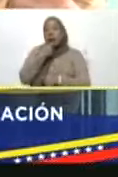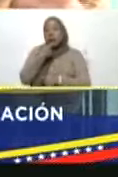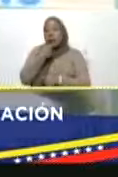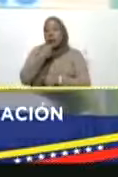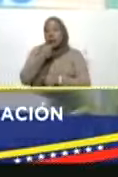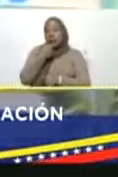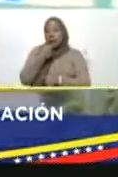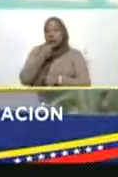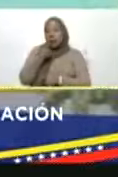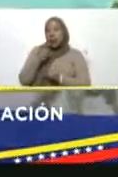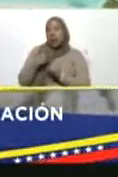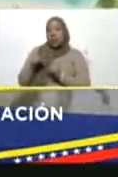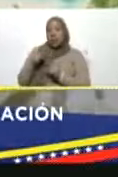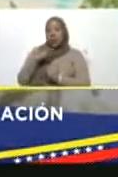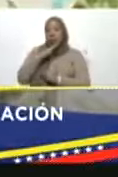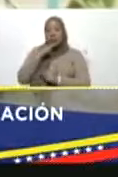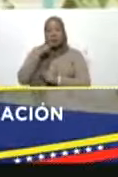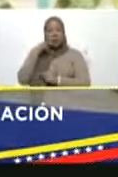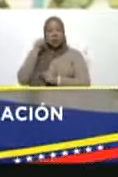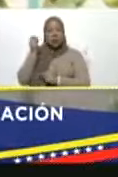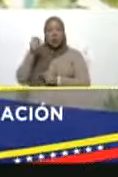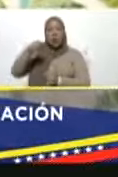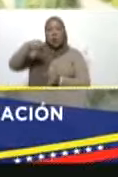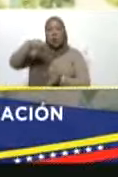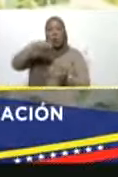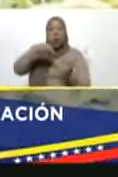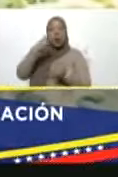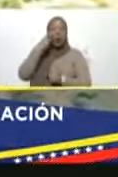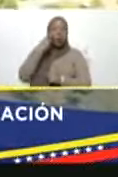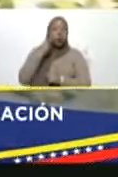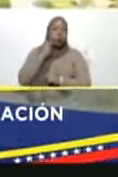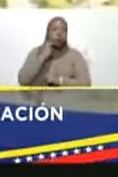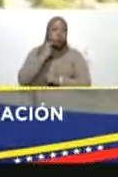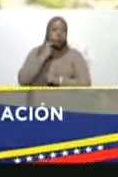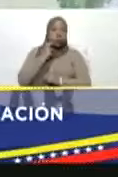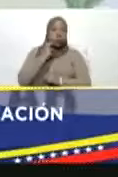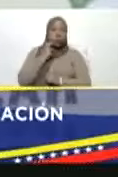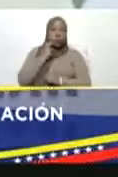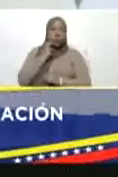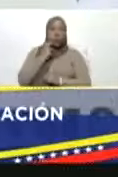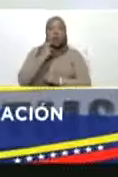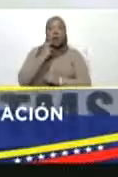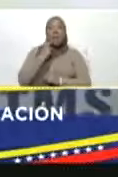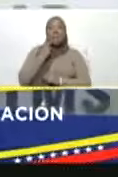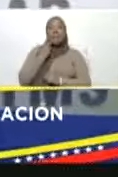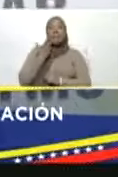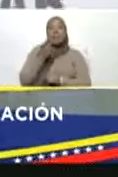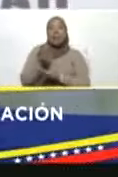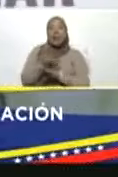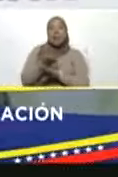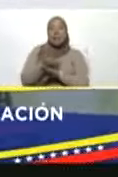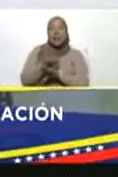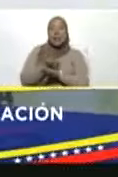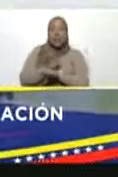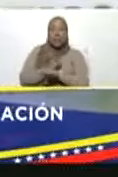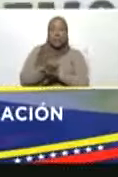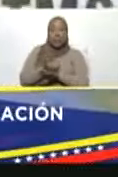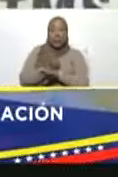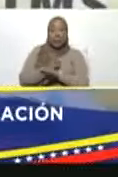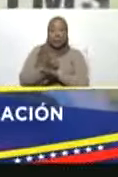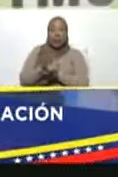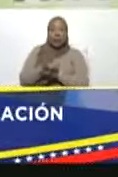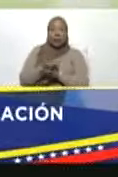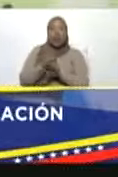diferentes sabores, ¿ok? De goticas de chocolates, tenemos también acá de piña, hemos hecho pruebas ya de